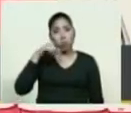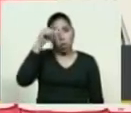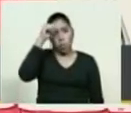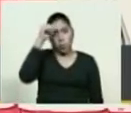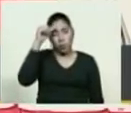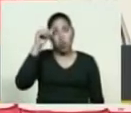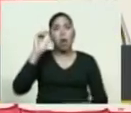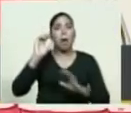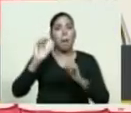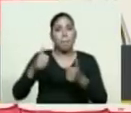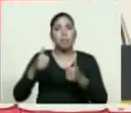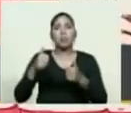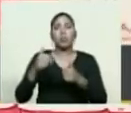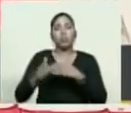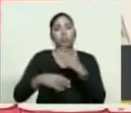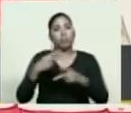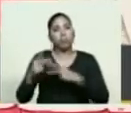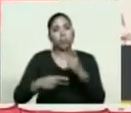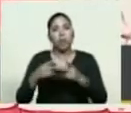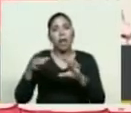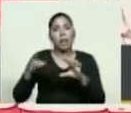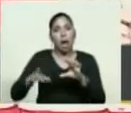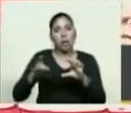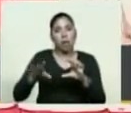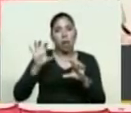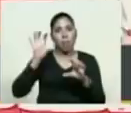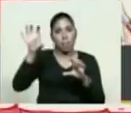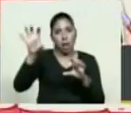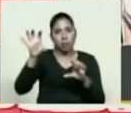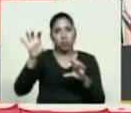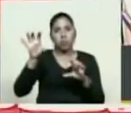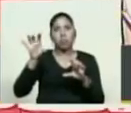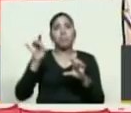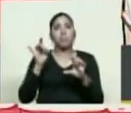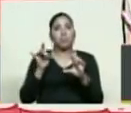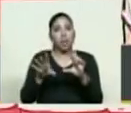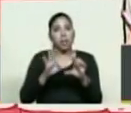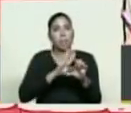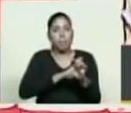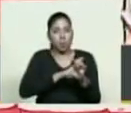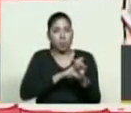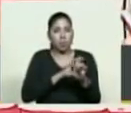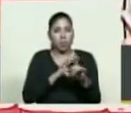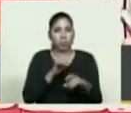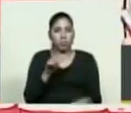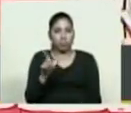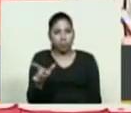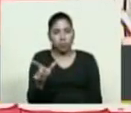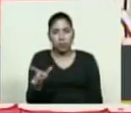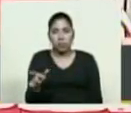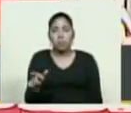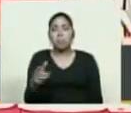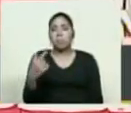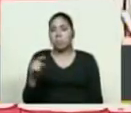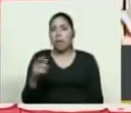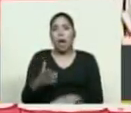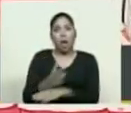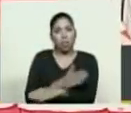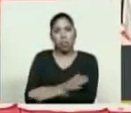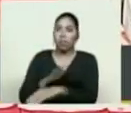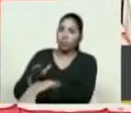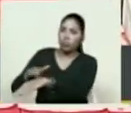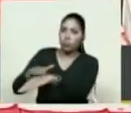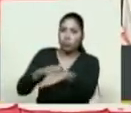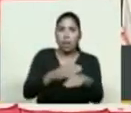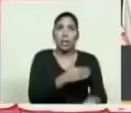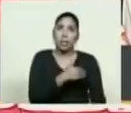el proceso de carnetización de nuestro partido. Se le hizo una invitación a todos las